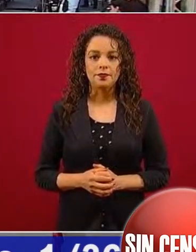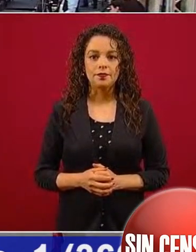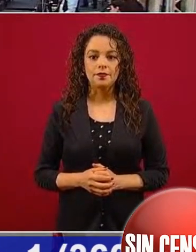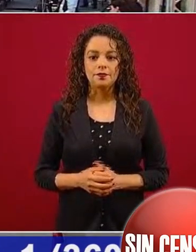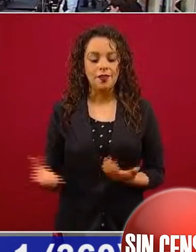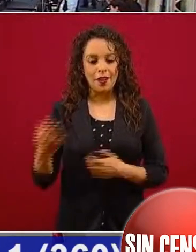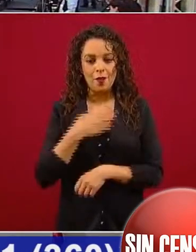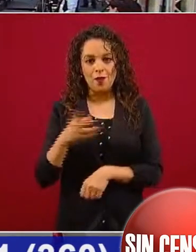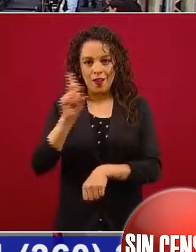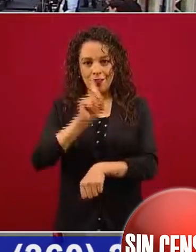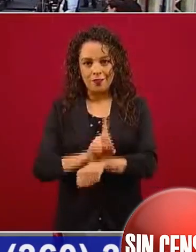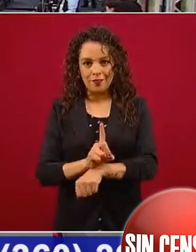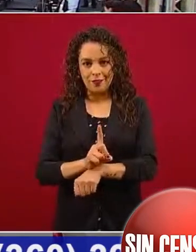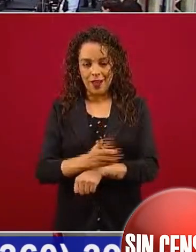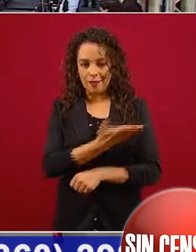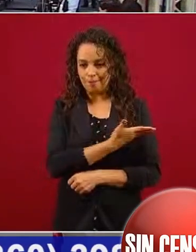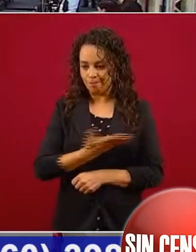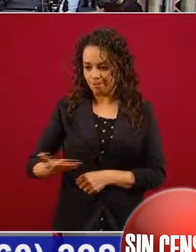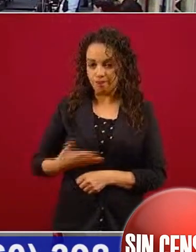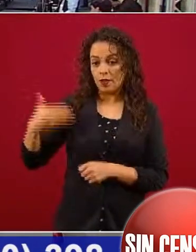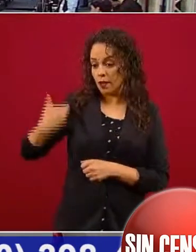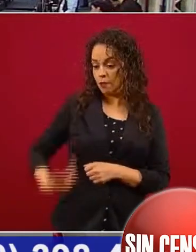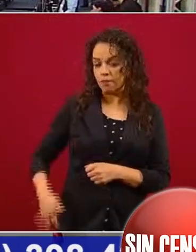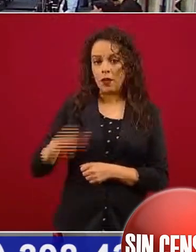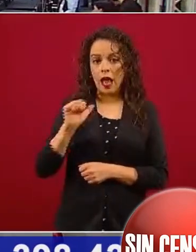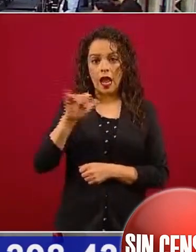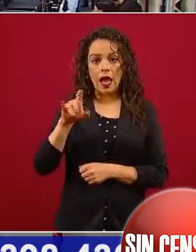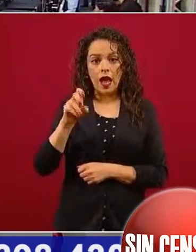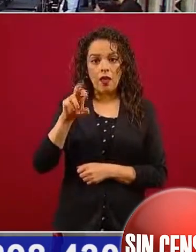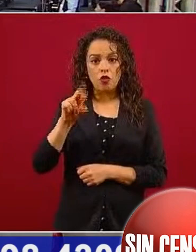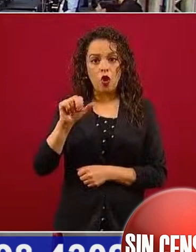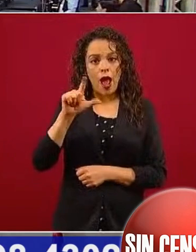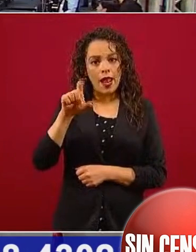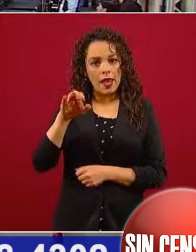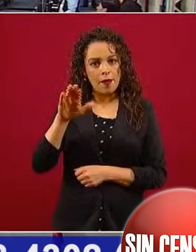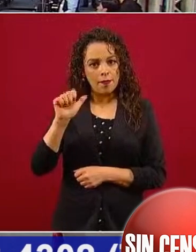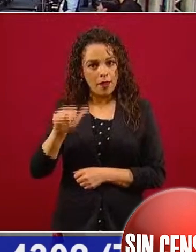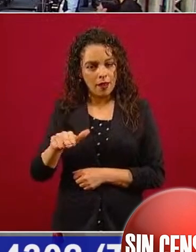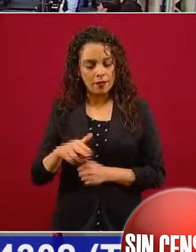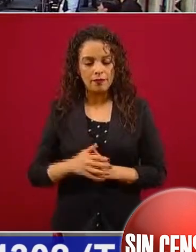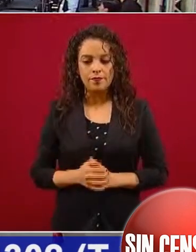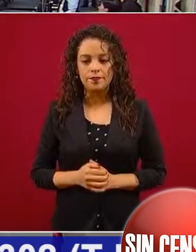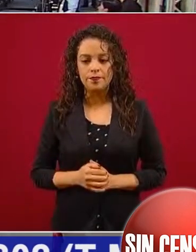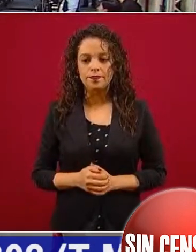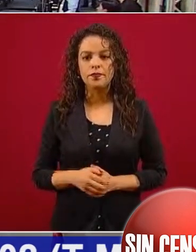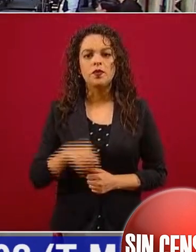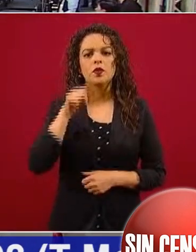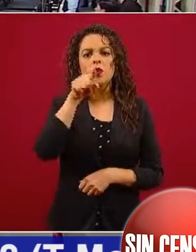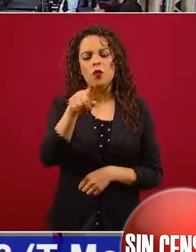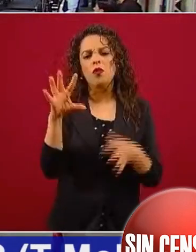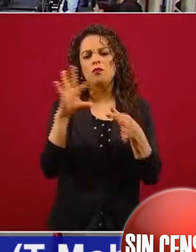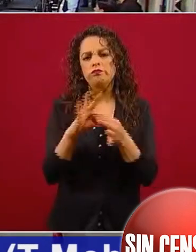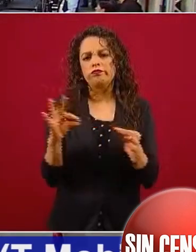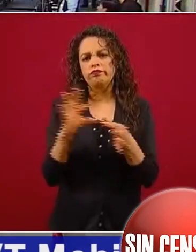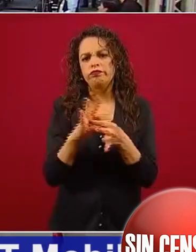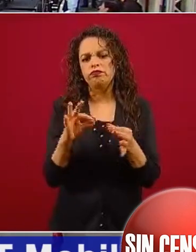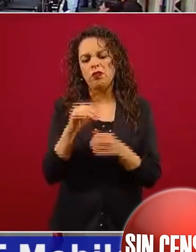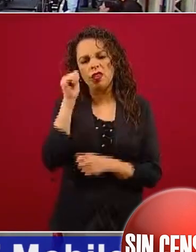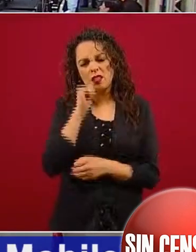Sí, buenos días, señor presidente. Alejandro Alemán, de Diario Plaza Juárez. Usted ha mencionado de forma recurrente este asunto